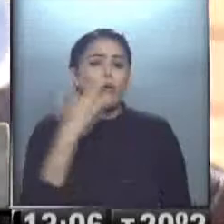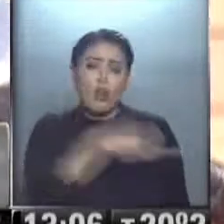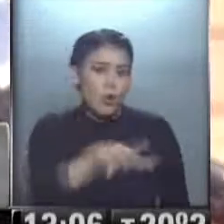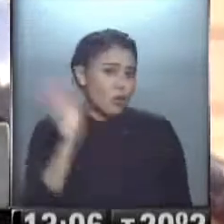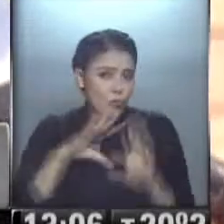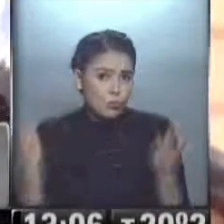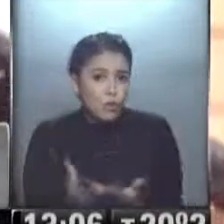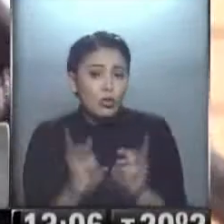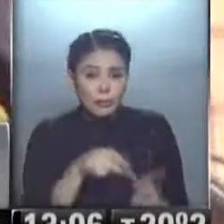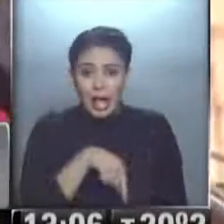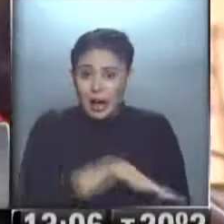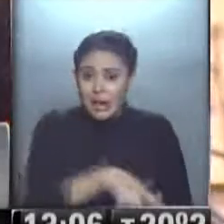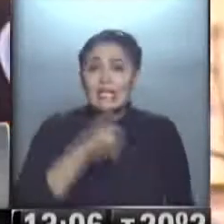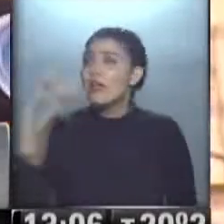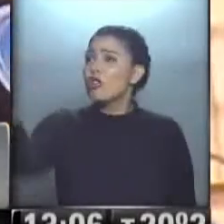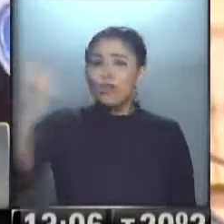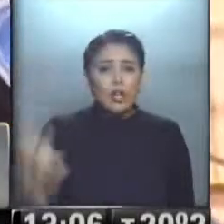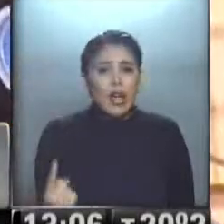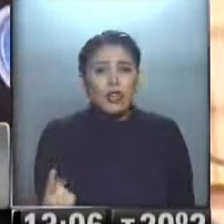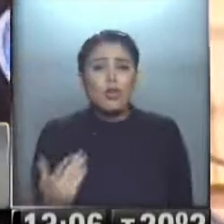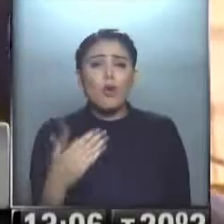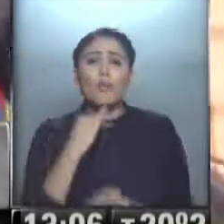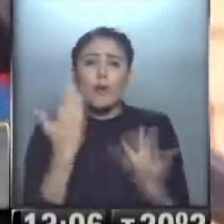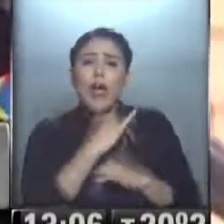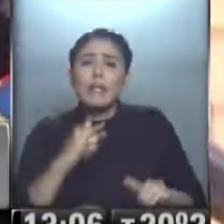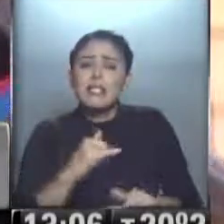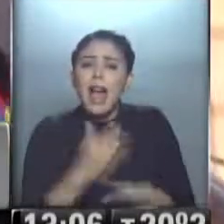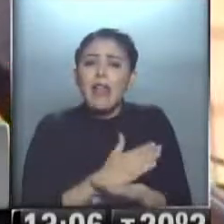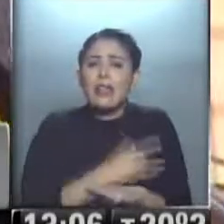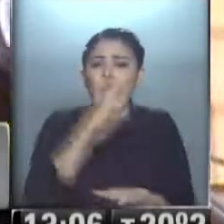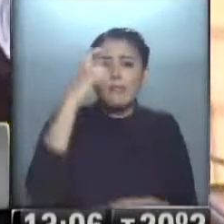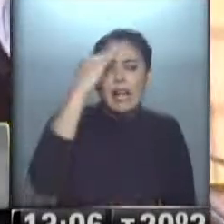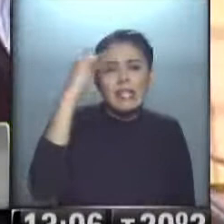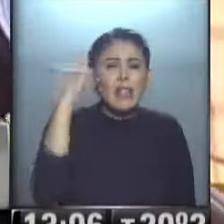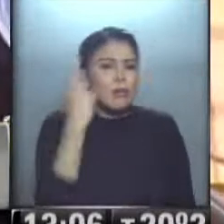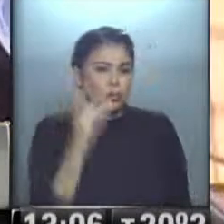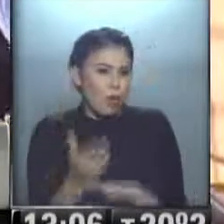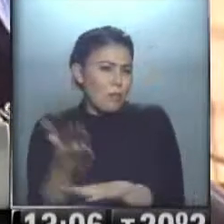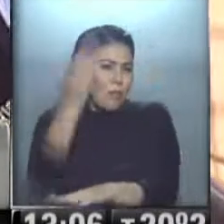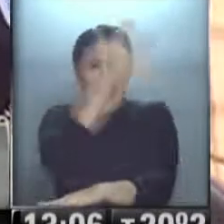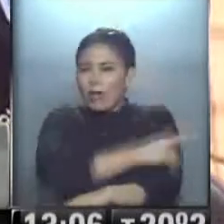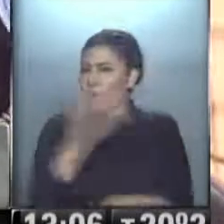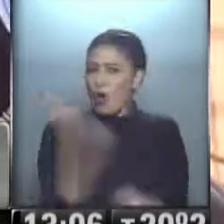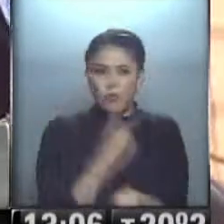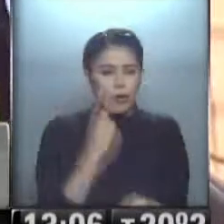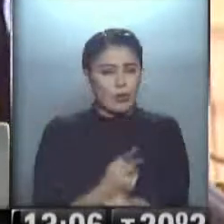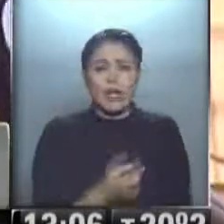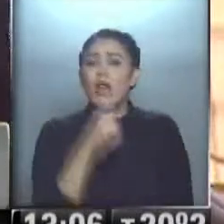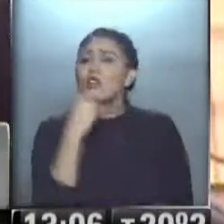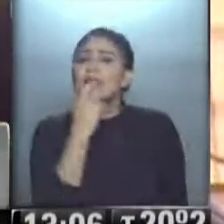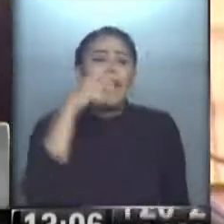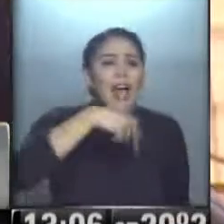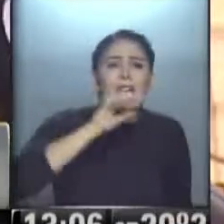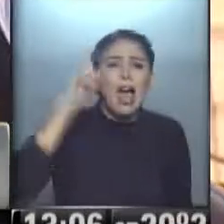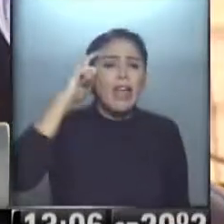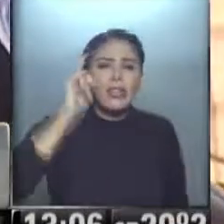mundo, también en Chivilcoy, un tornado no tiene más de 15 minutos, 10 minutos de previsión. No se puede prever que el tornado va a impactar aquí o a 10 kilómetros más